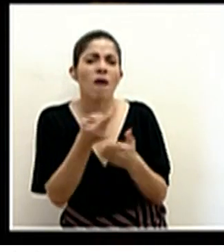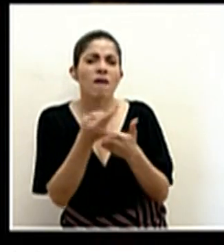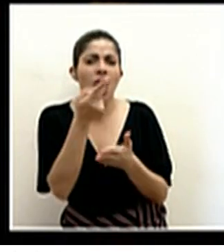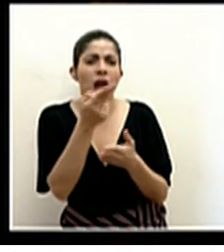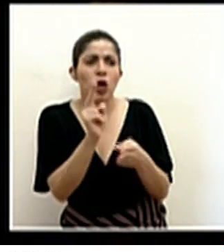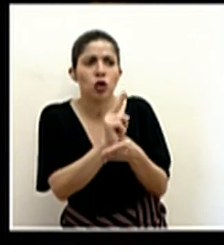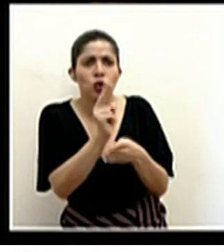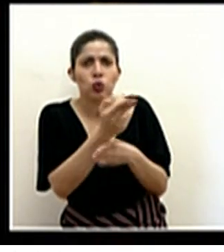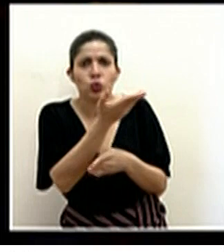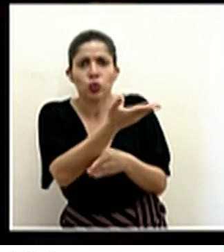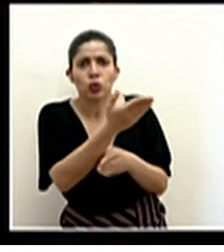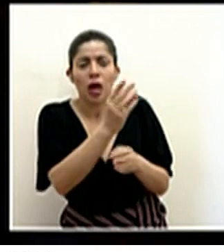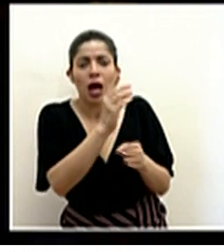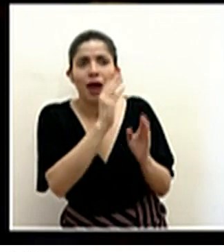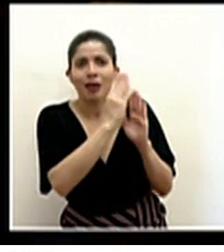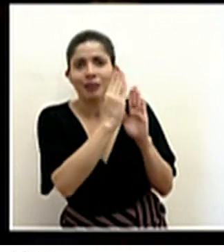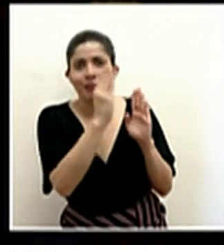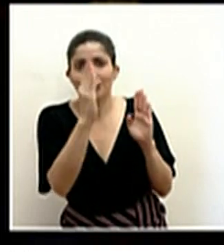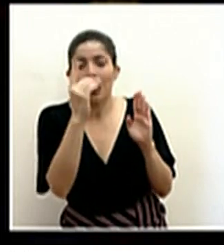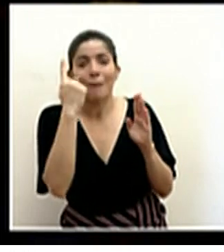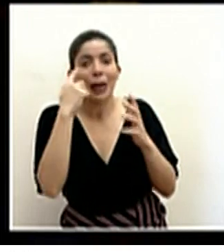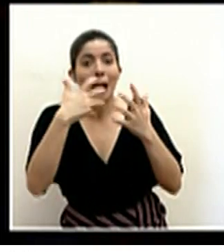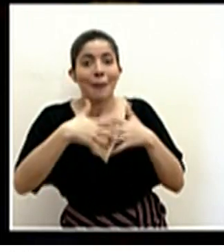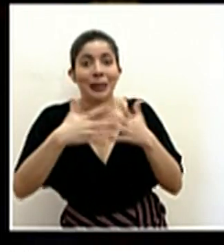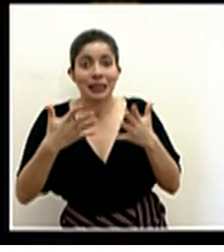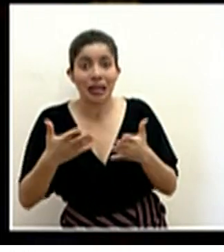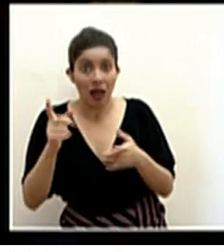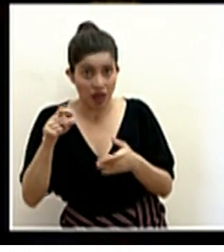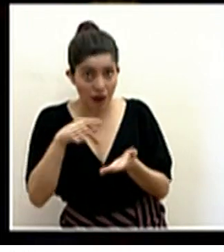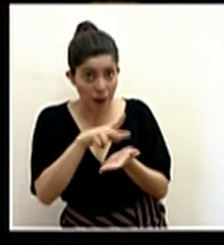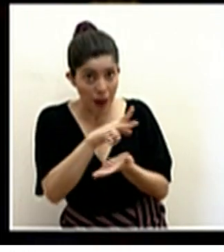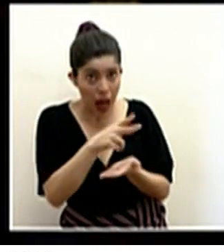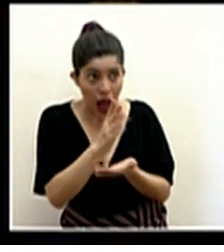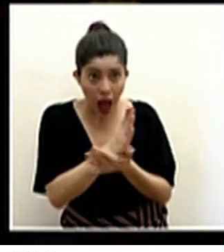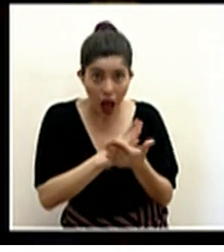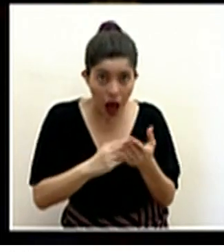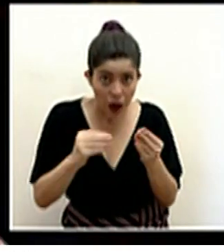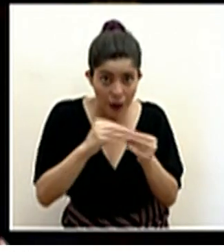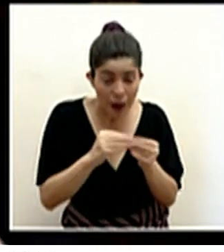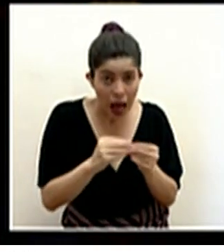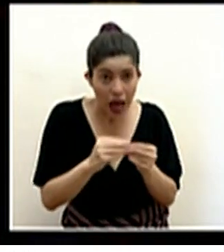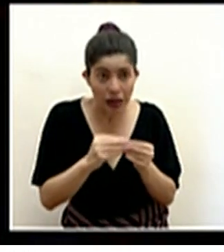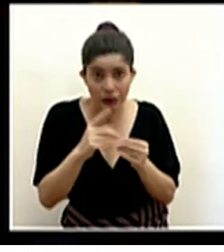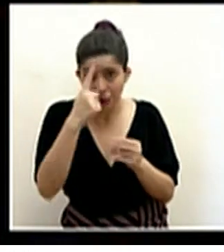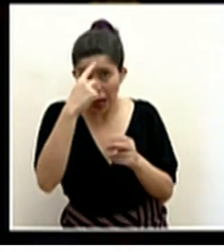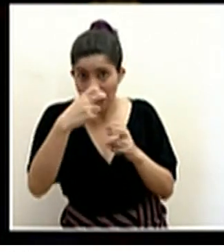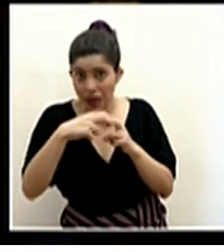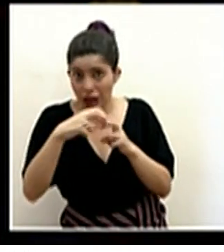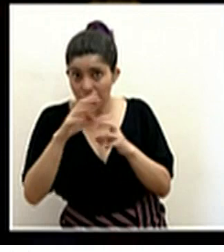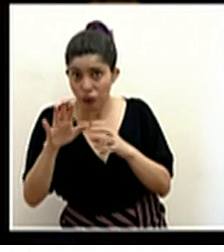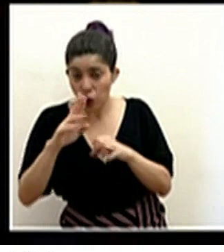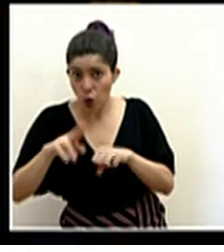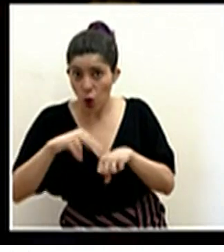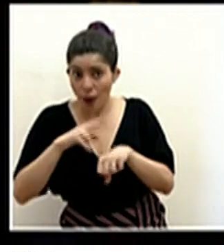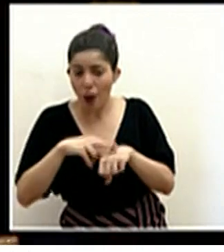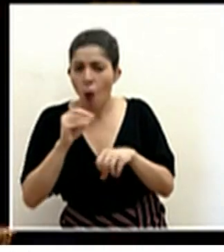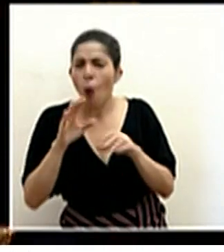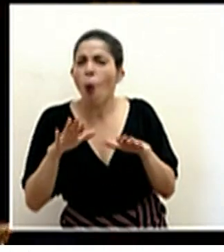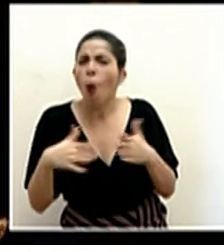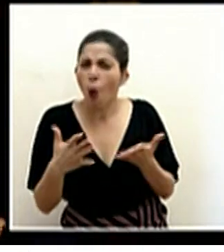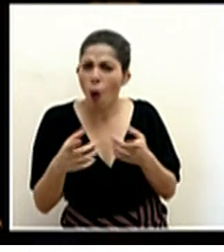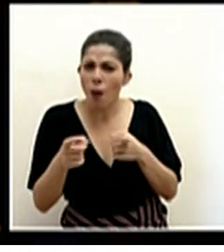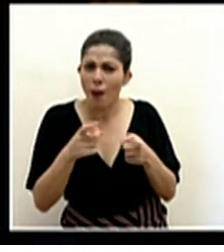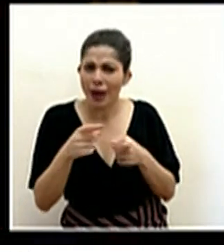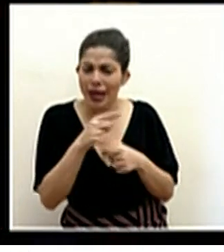el usar estos depósitos para los empresarios? ¿Tiene algún costo adicional al transporte de la carga o cómo se está manejando